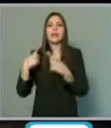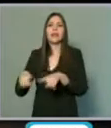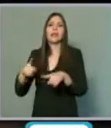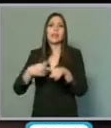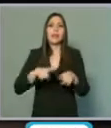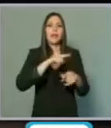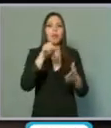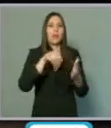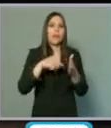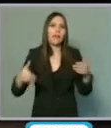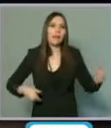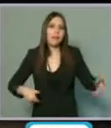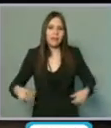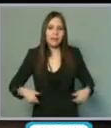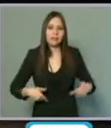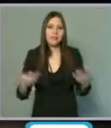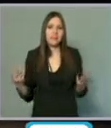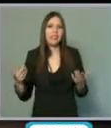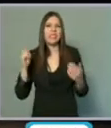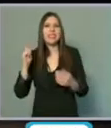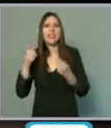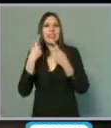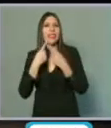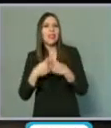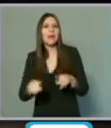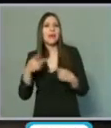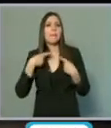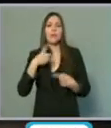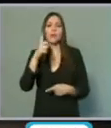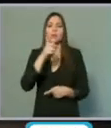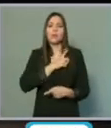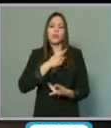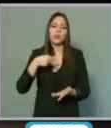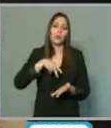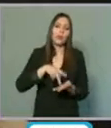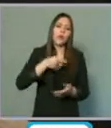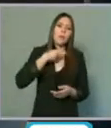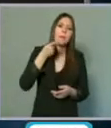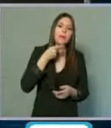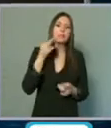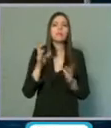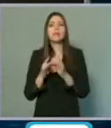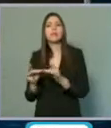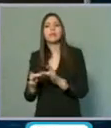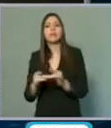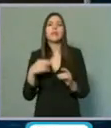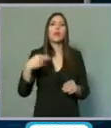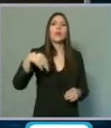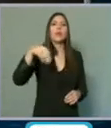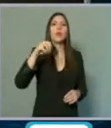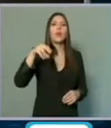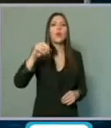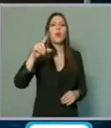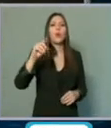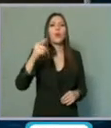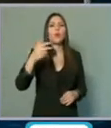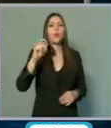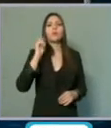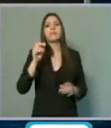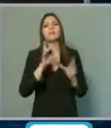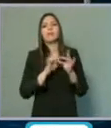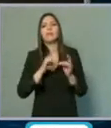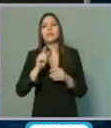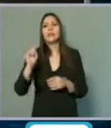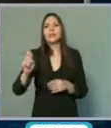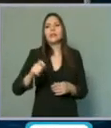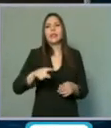diferentes teatros, ¿no? Porque es diferente al monólogo, diferente al stand-up, Claro. diferente esta cosa que se rompa la cuarta pared. Se